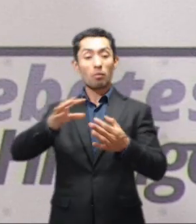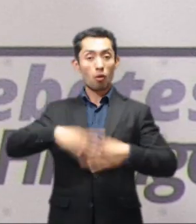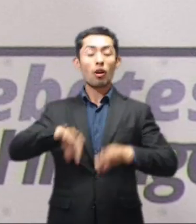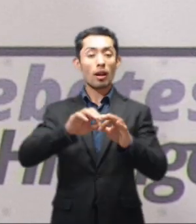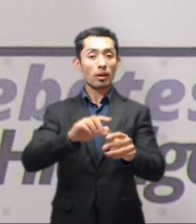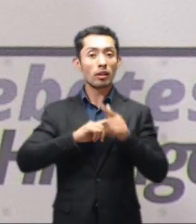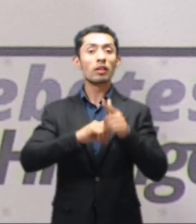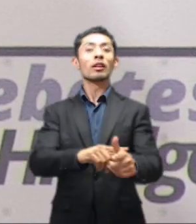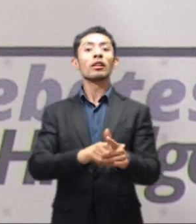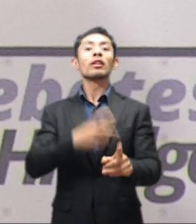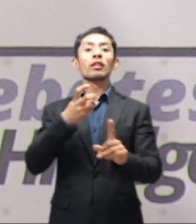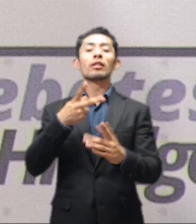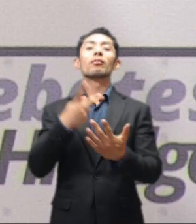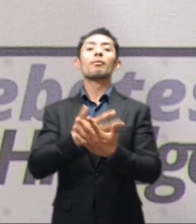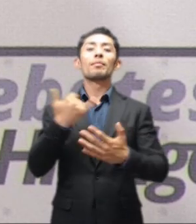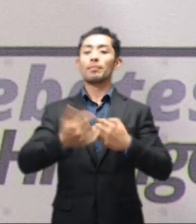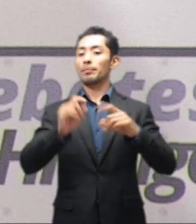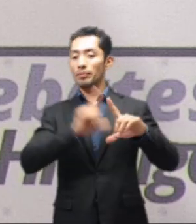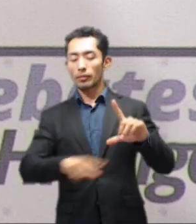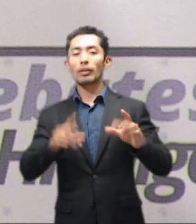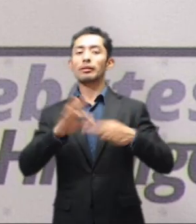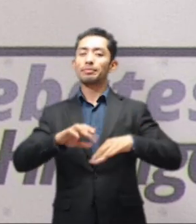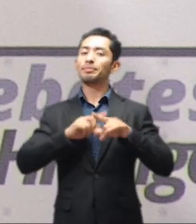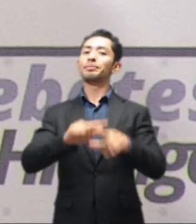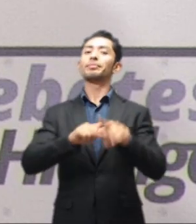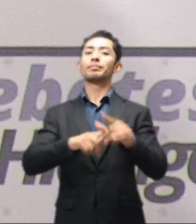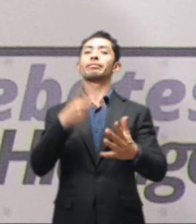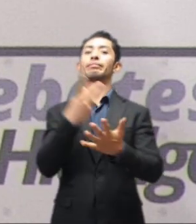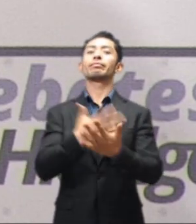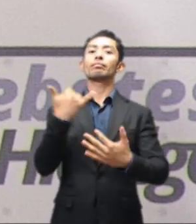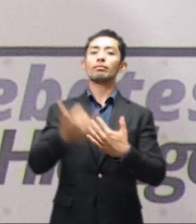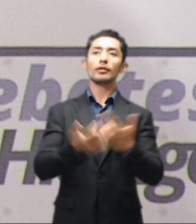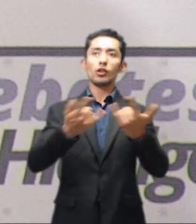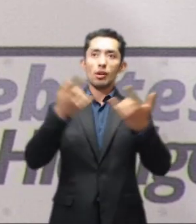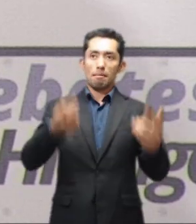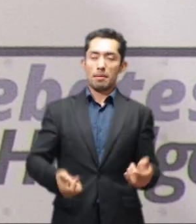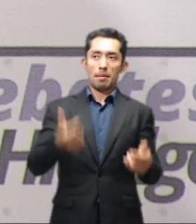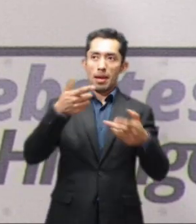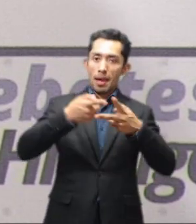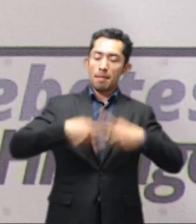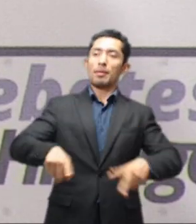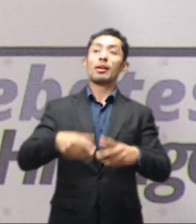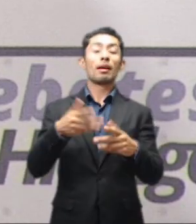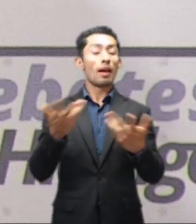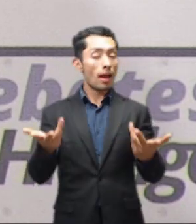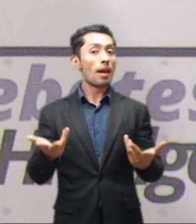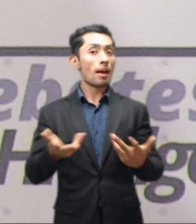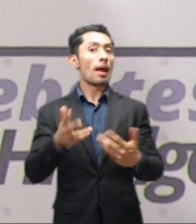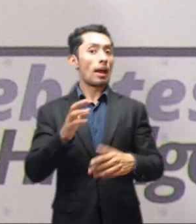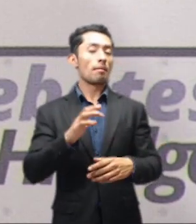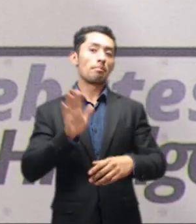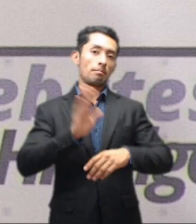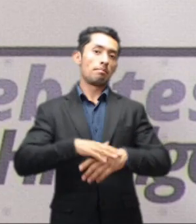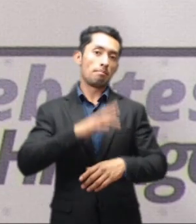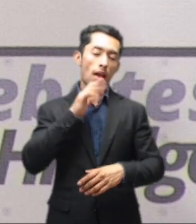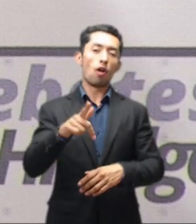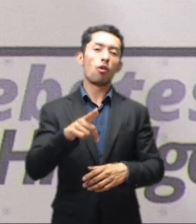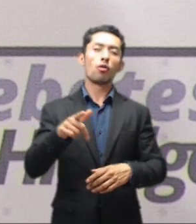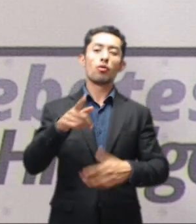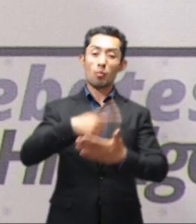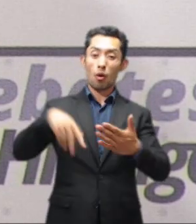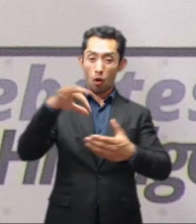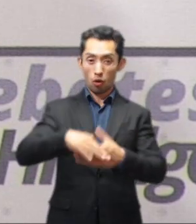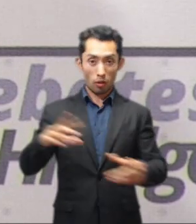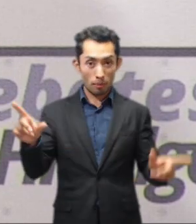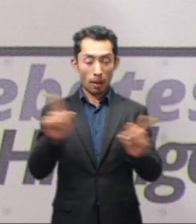seguir con este proyecto nacional con este proyecto histórico y sobre todo no solamente Les pedimos el